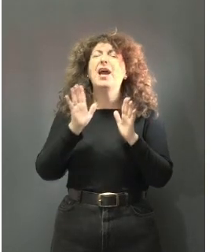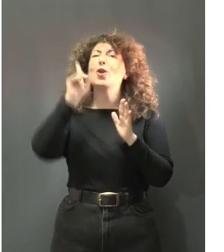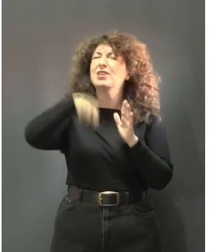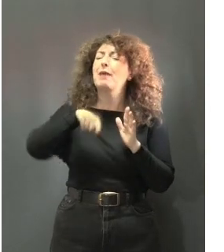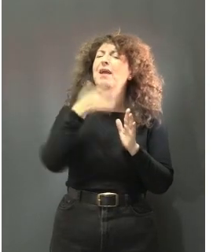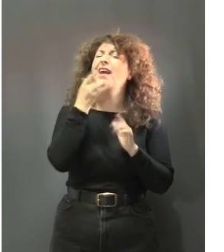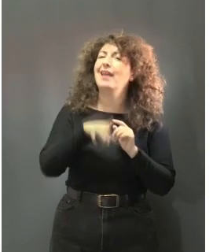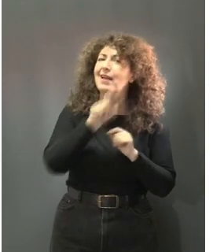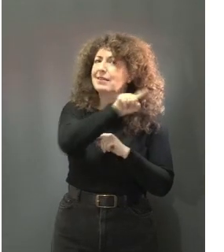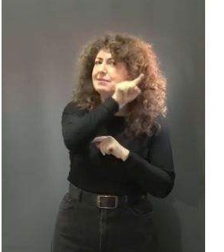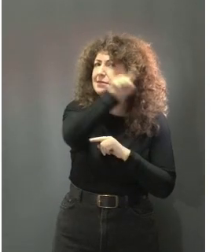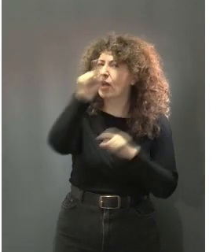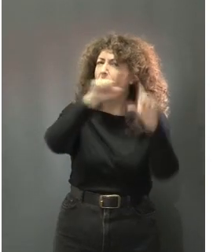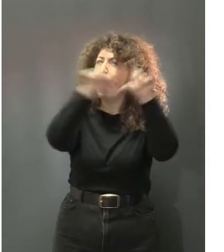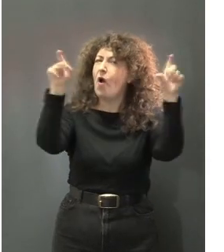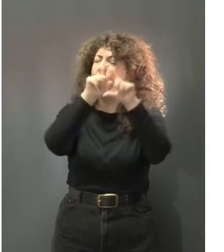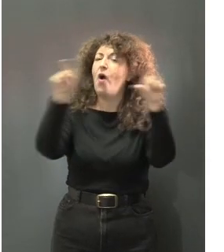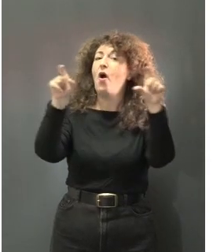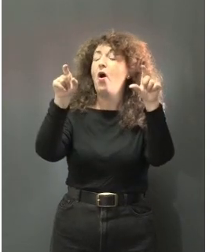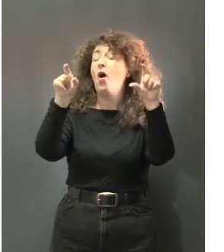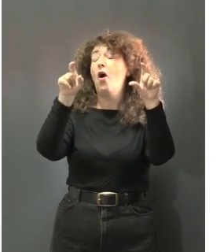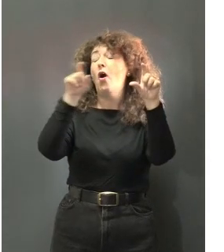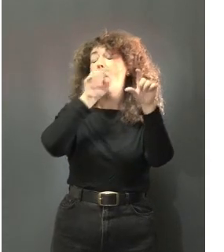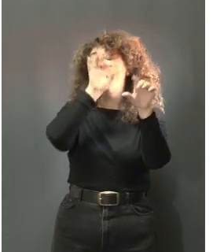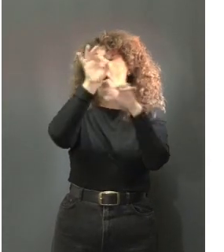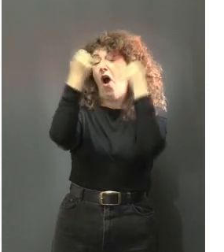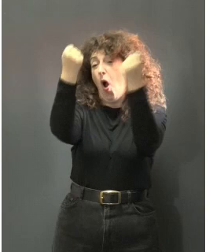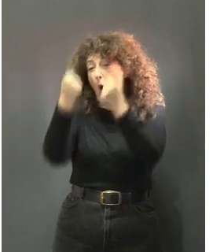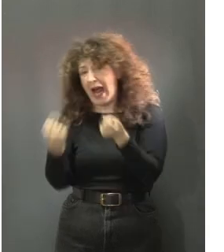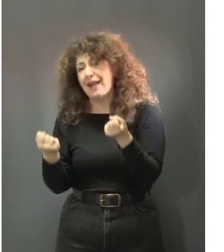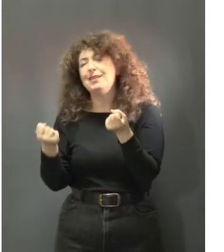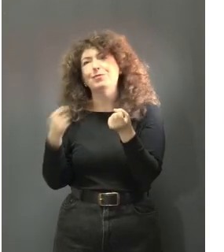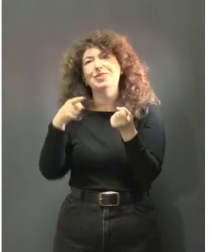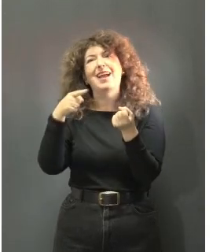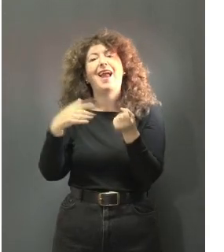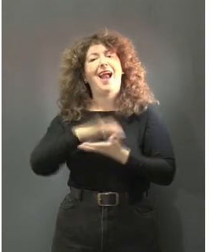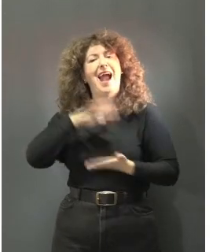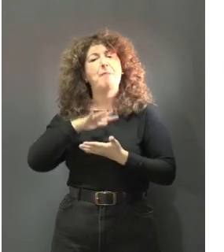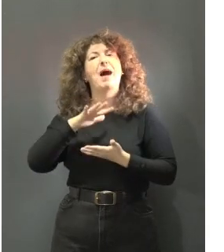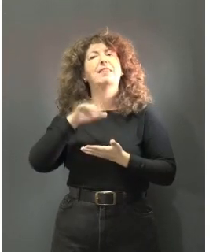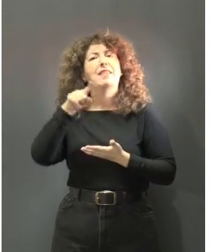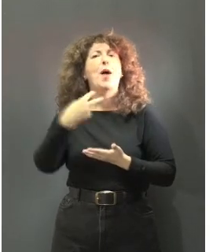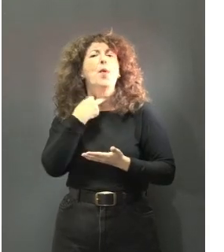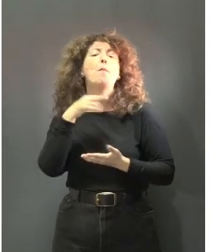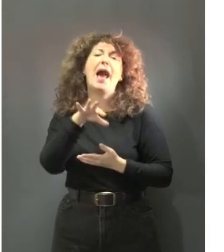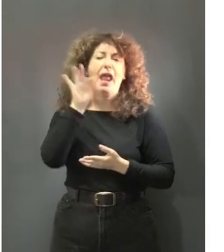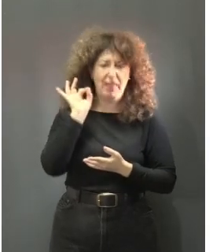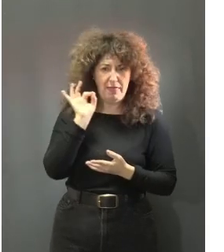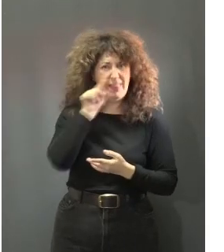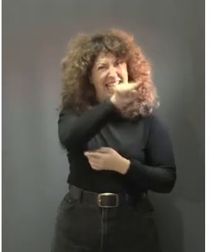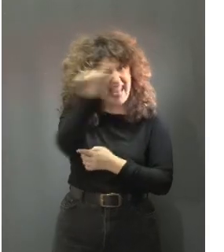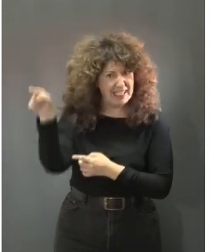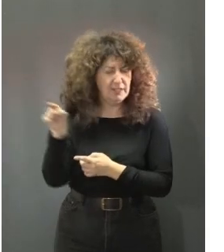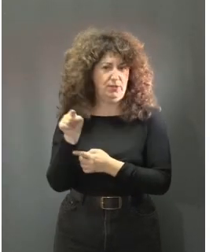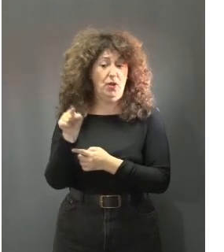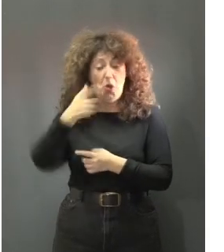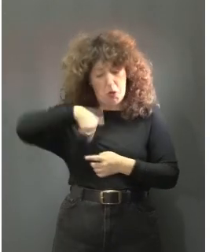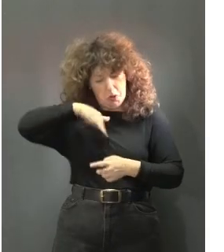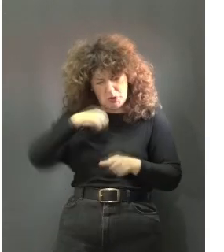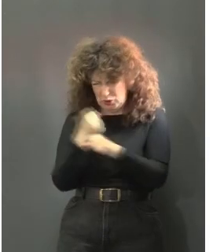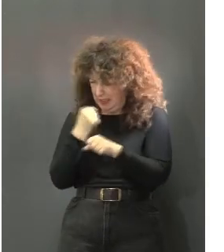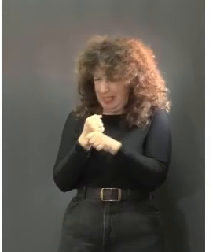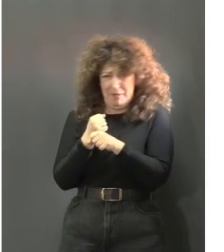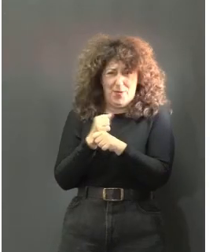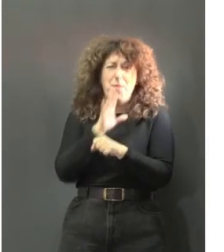tienen capacidad para decidir. Entonces, creo que nosotros hacemos un trabajo estupendo, estoy